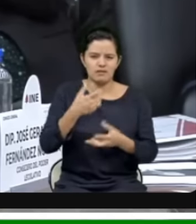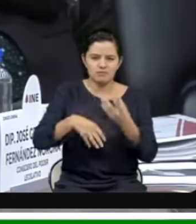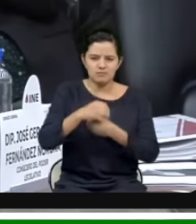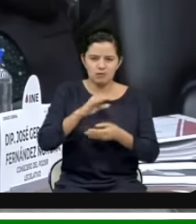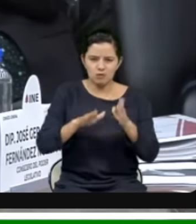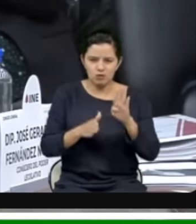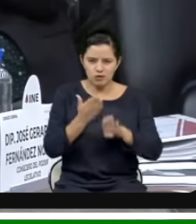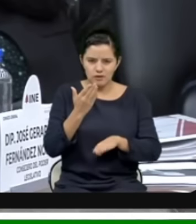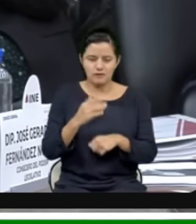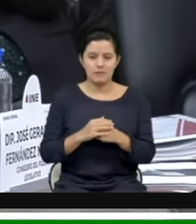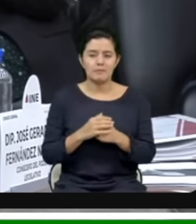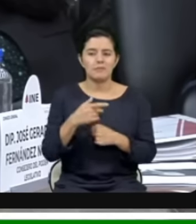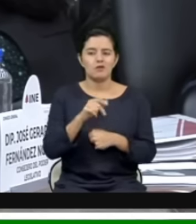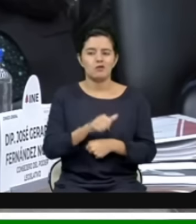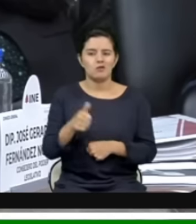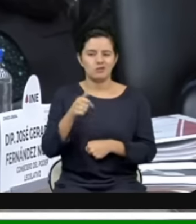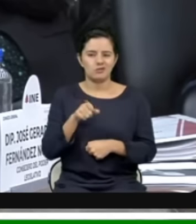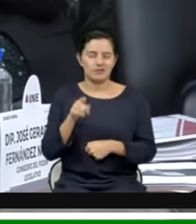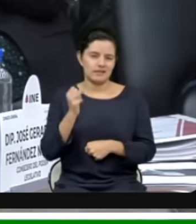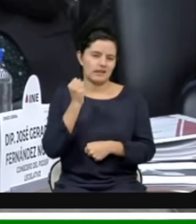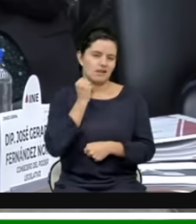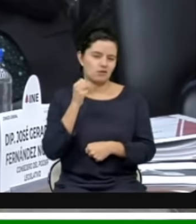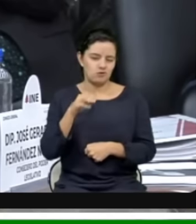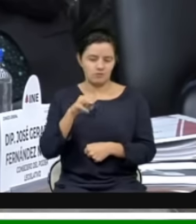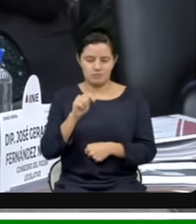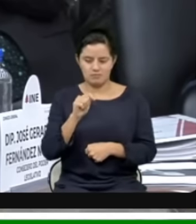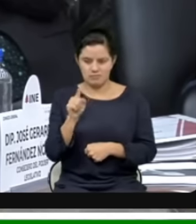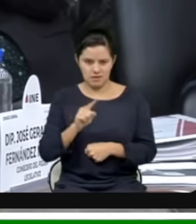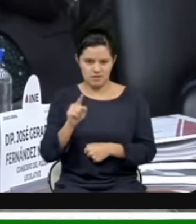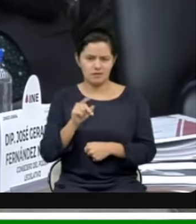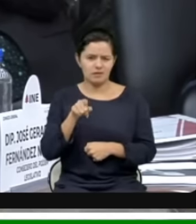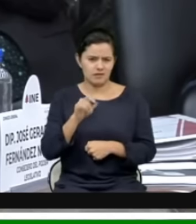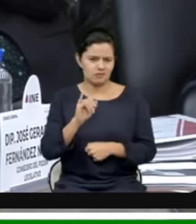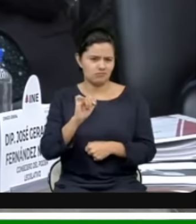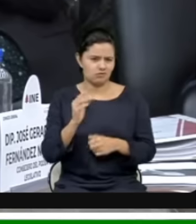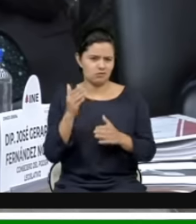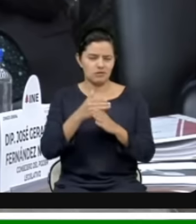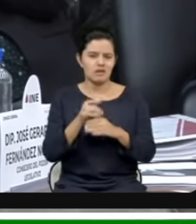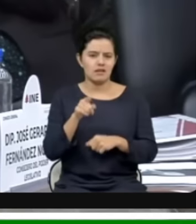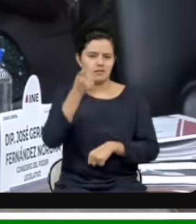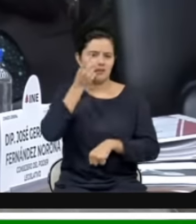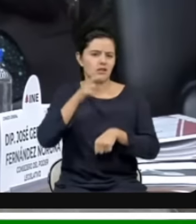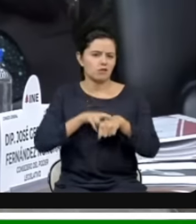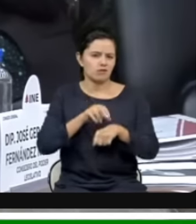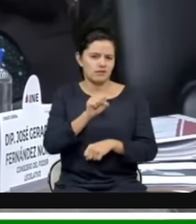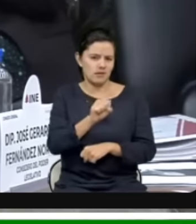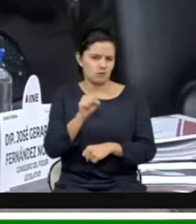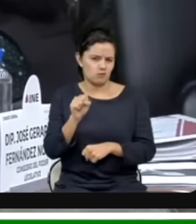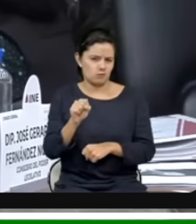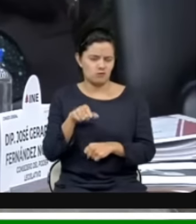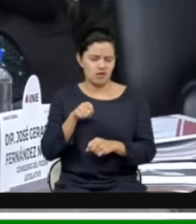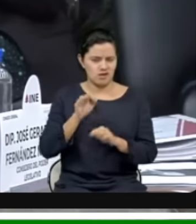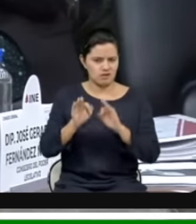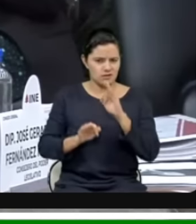vamos a ir a la sesión del INE donde vamos a escuchar la participación del diputado